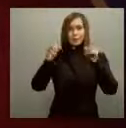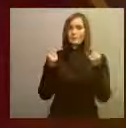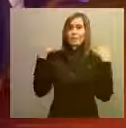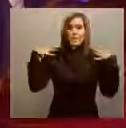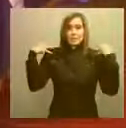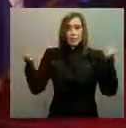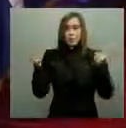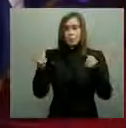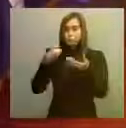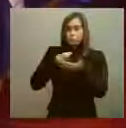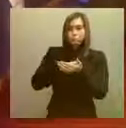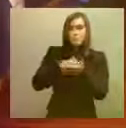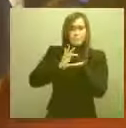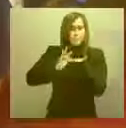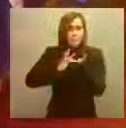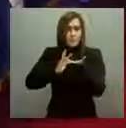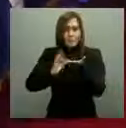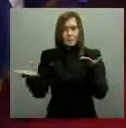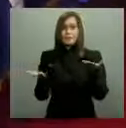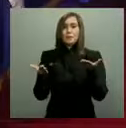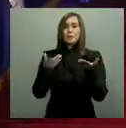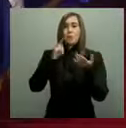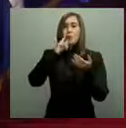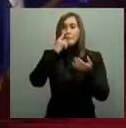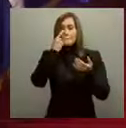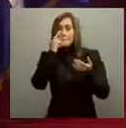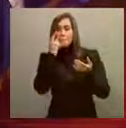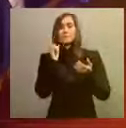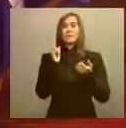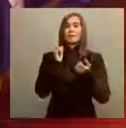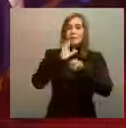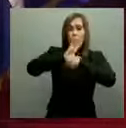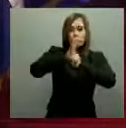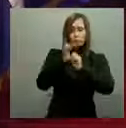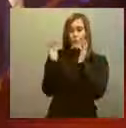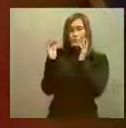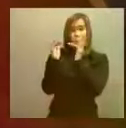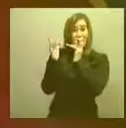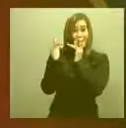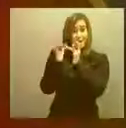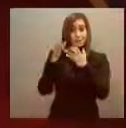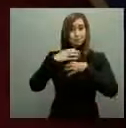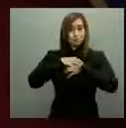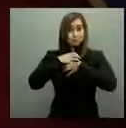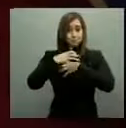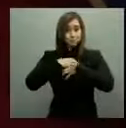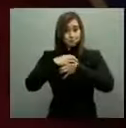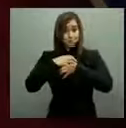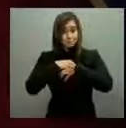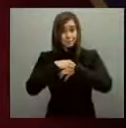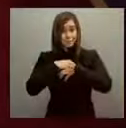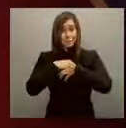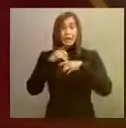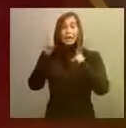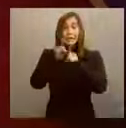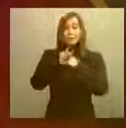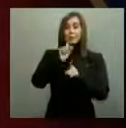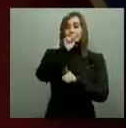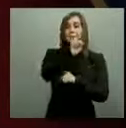la población: medicamentos, pruebas PCR, camas, ventiladores, seguro médico para todos